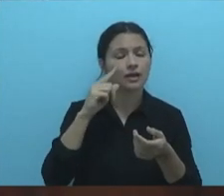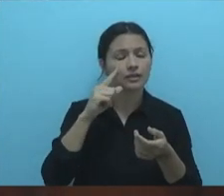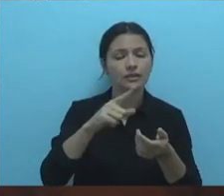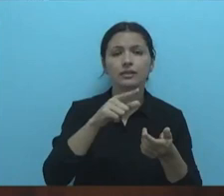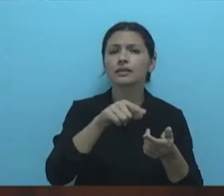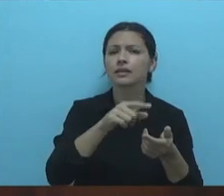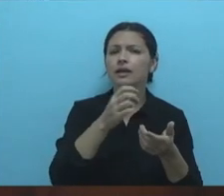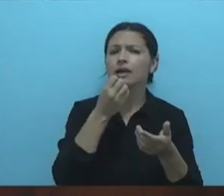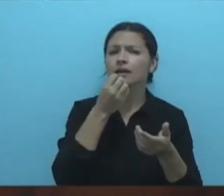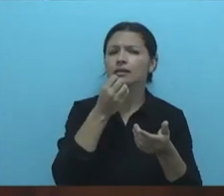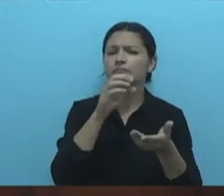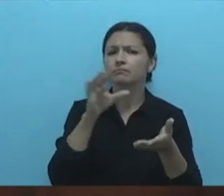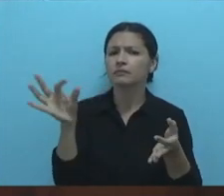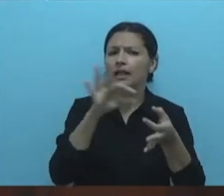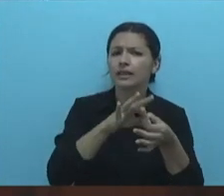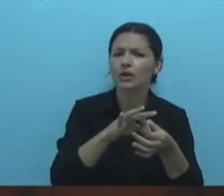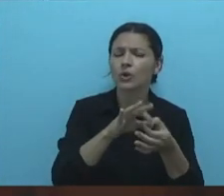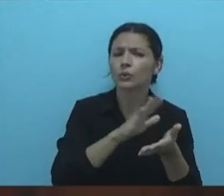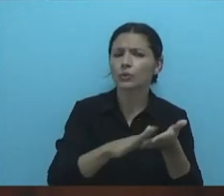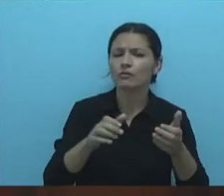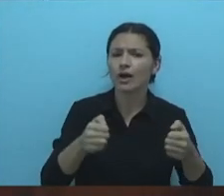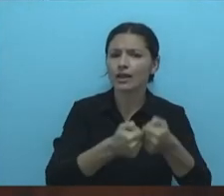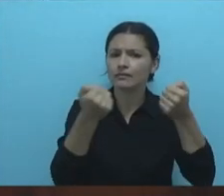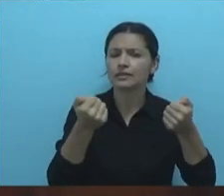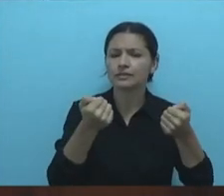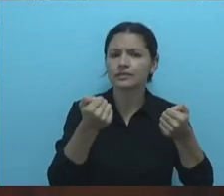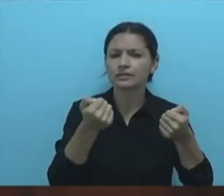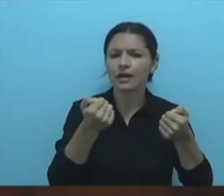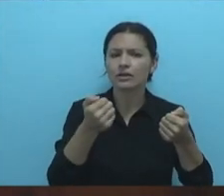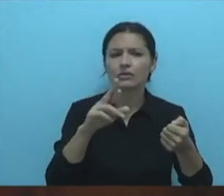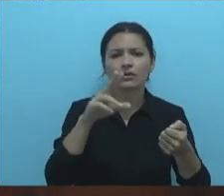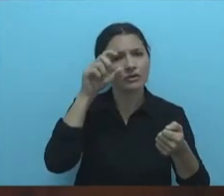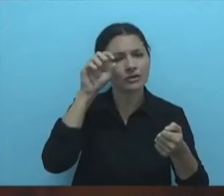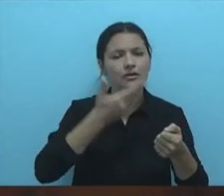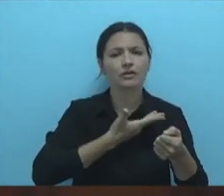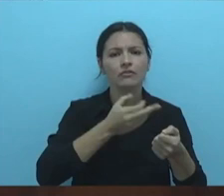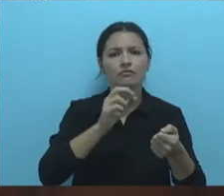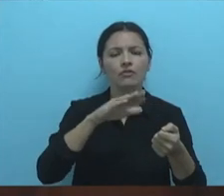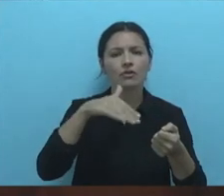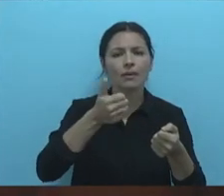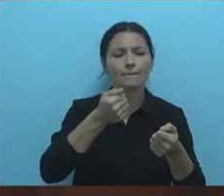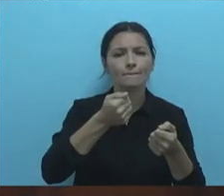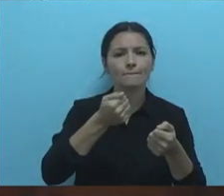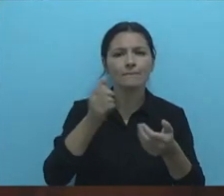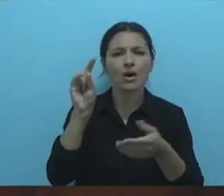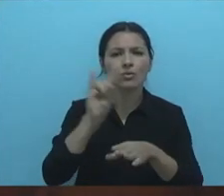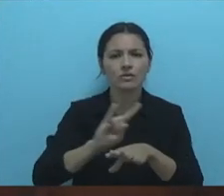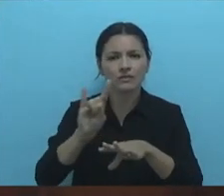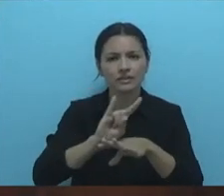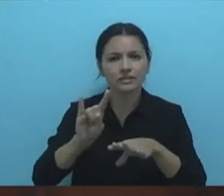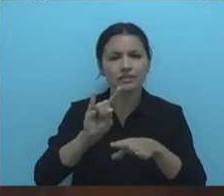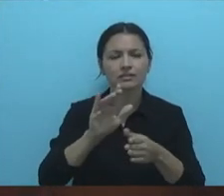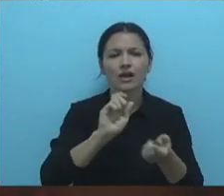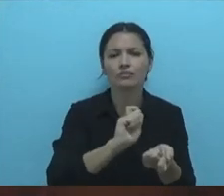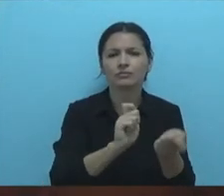donde la cámara declara su adhesión a un nuevo aniversario de la Reforma universitaria de 1918 que fue cimiento una universidad democrática